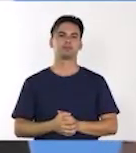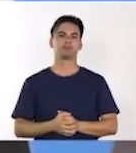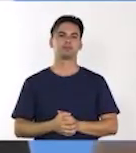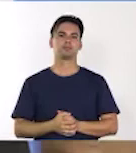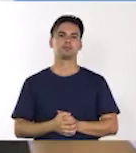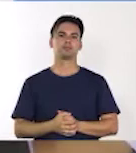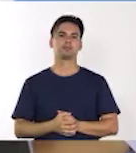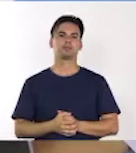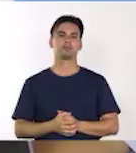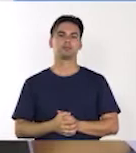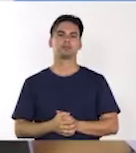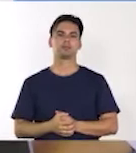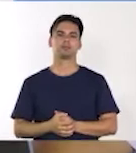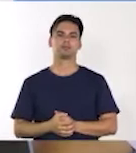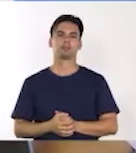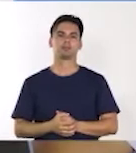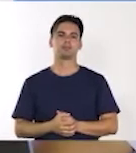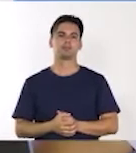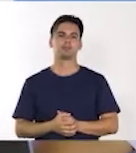documentos importantes.